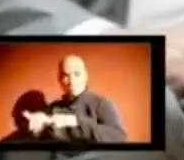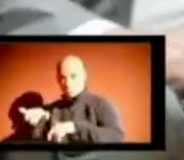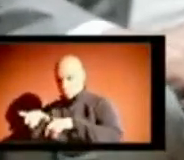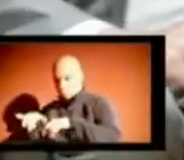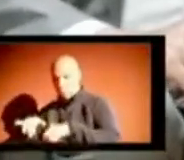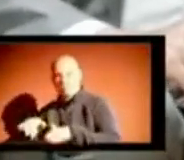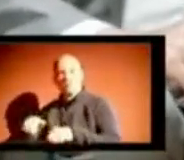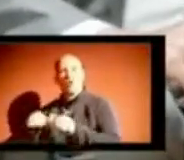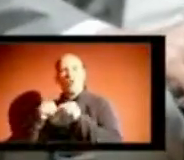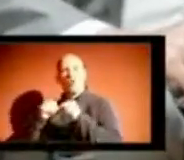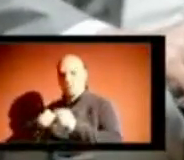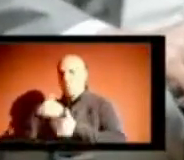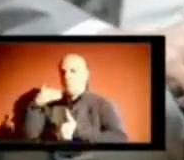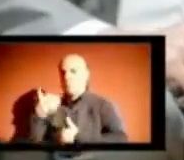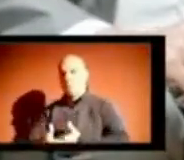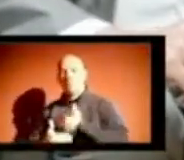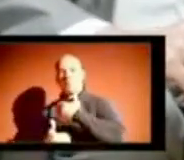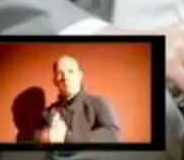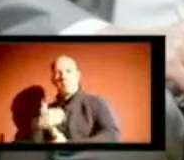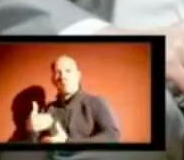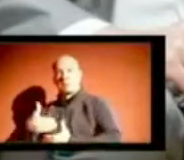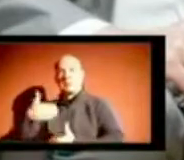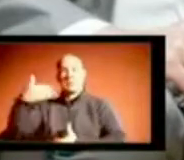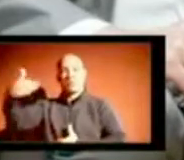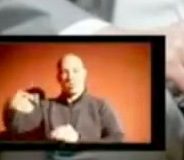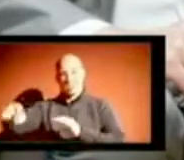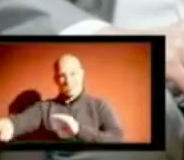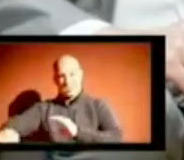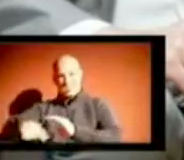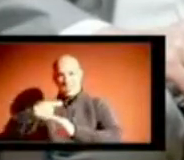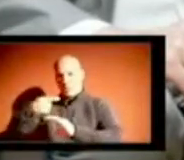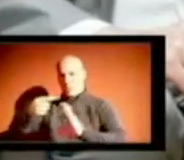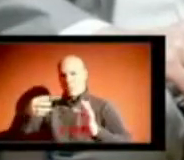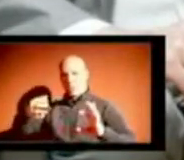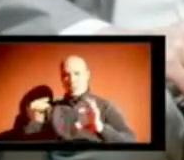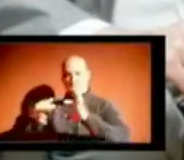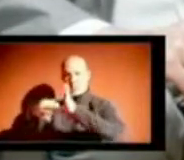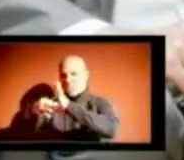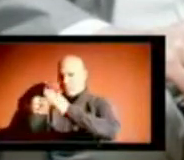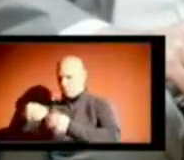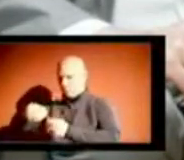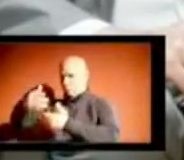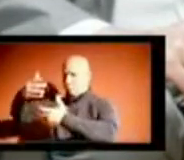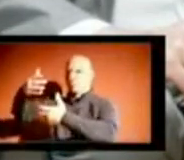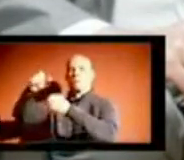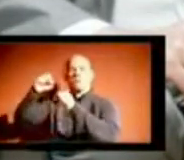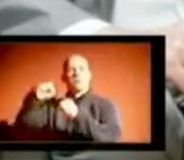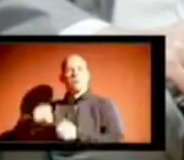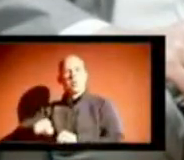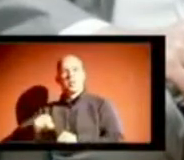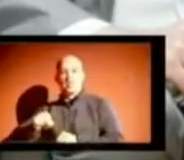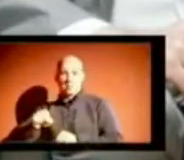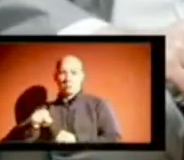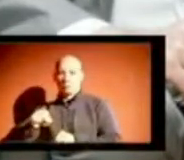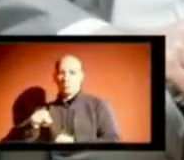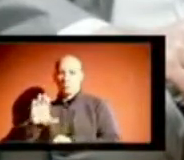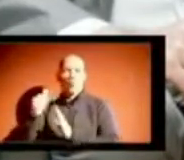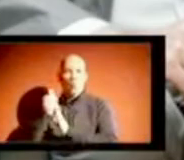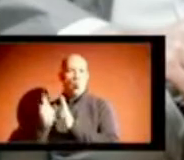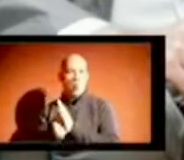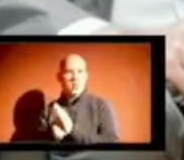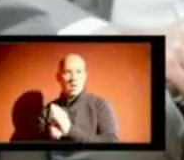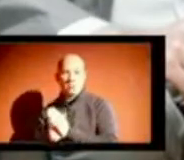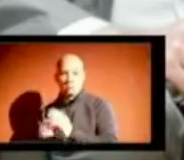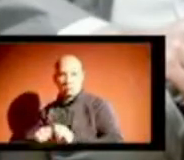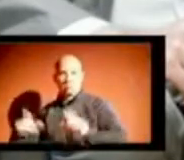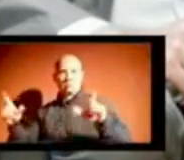paso a paso y debe recibir a correo electrónico ese enlace para poder reactivar su cuenta o esa